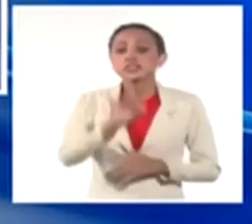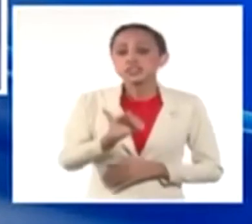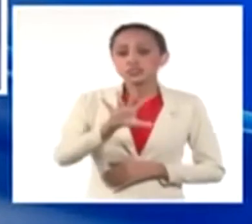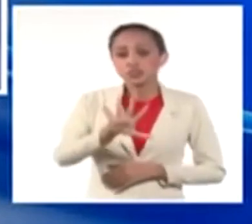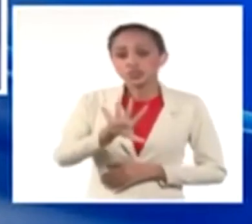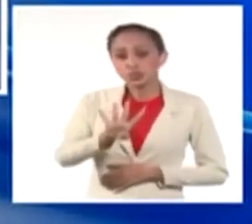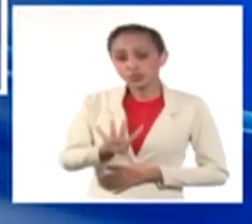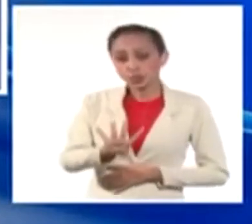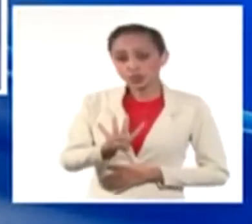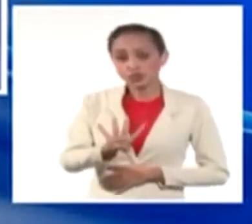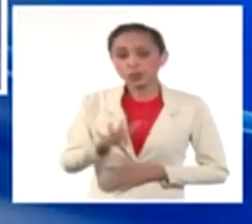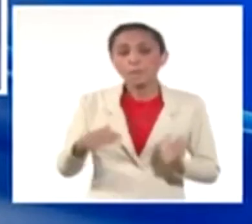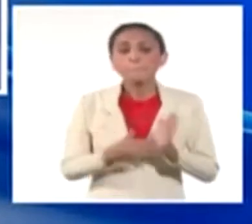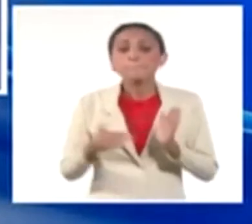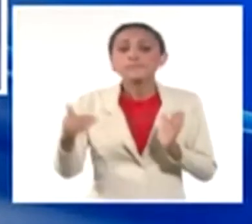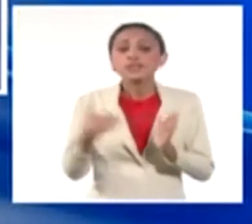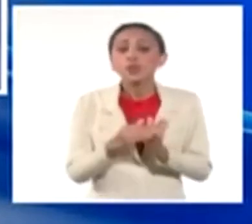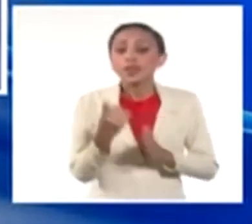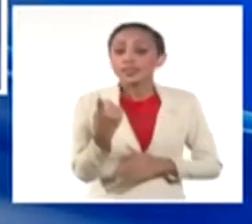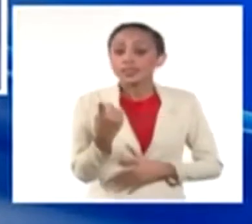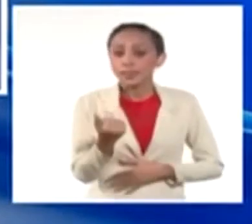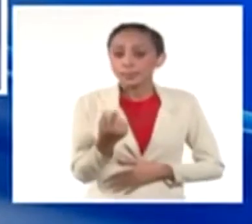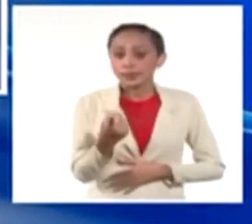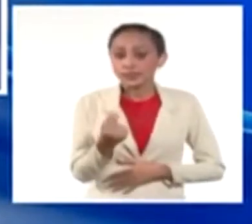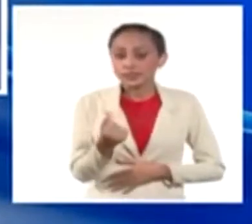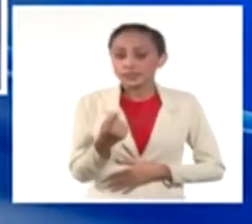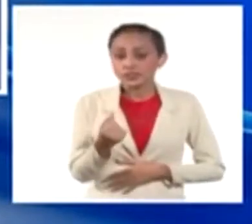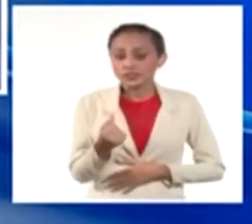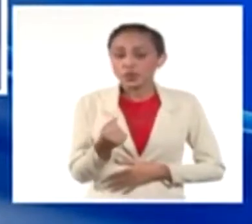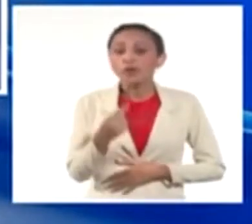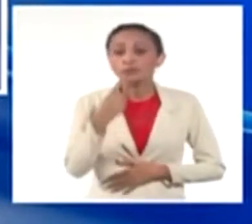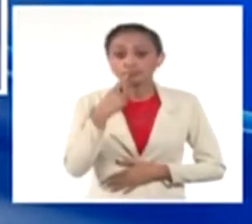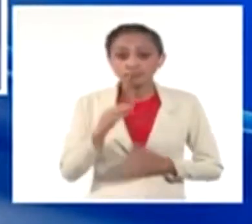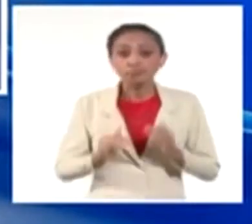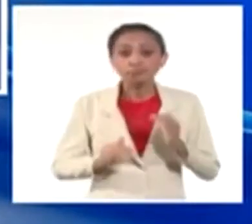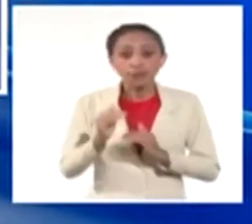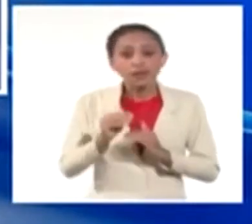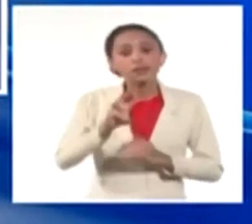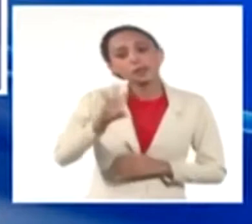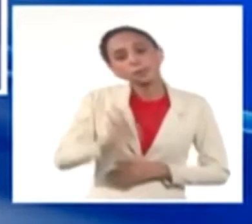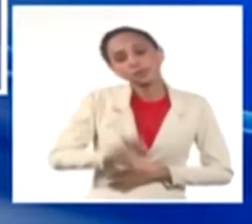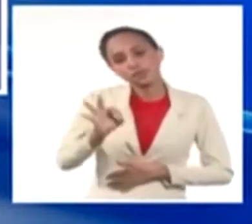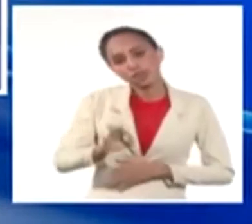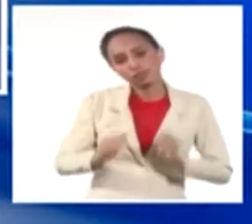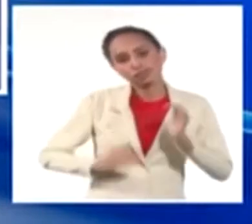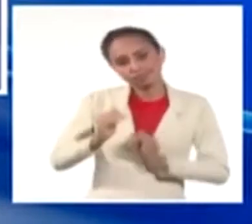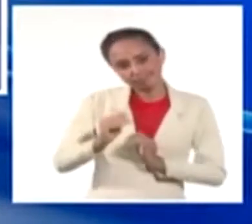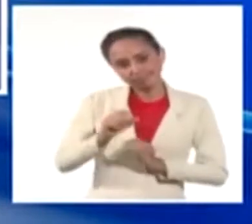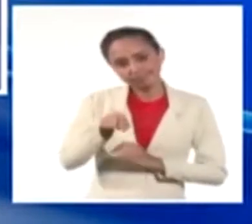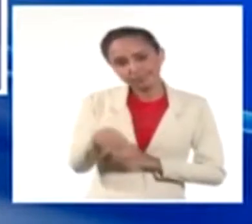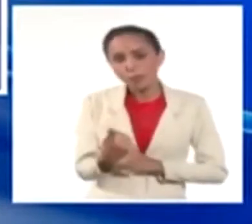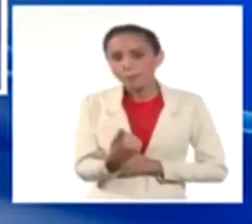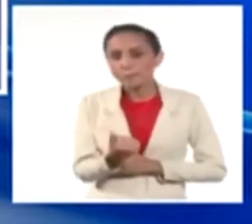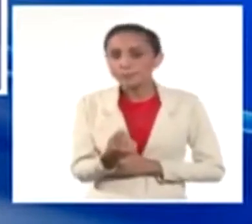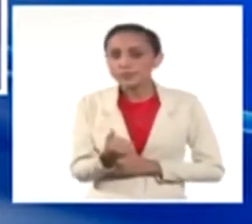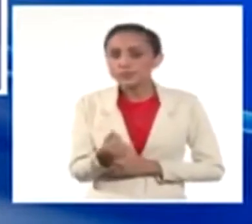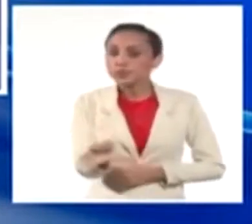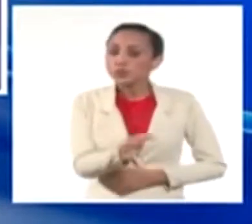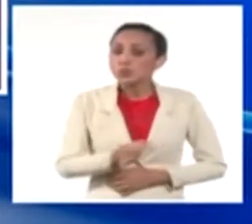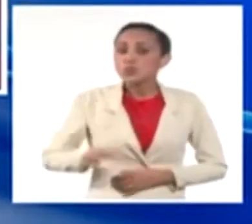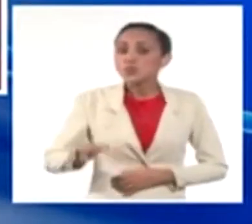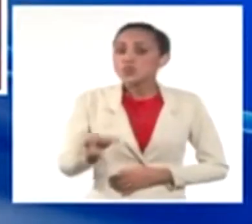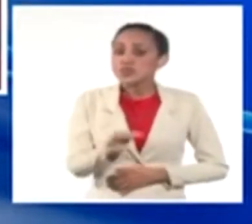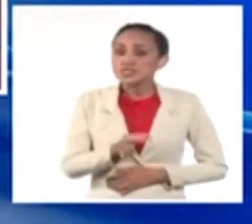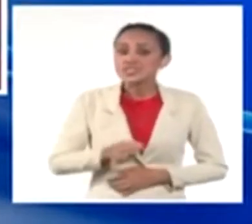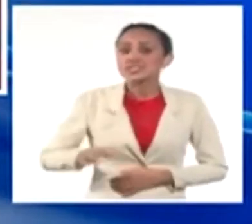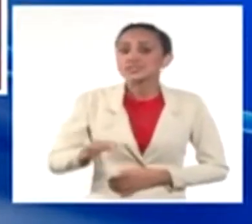116.754 millones de pesos, con un crecimiento del 3%. En los presupuestos municipales